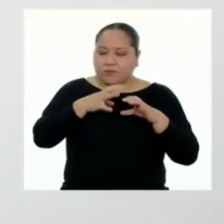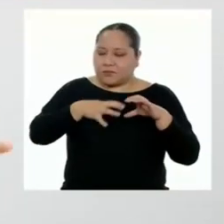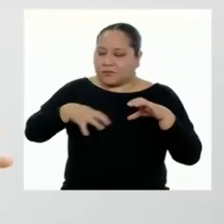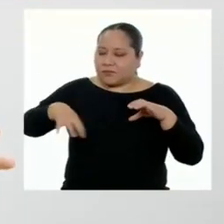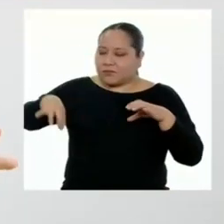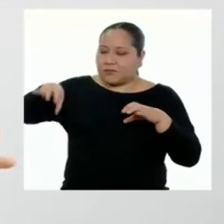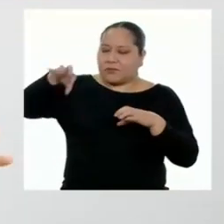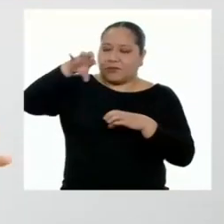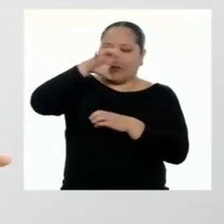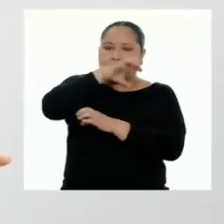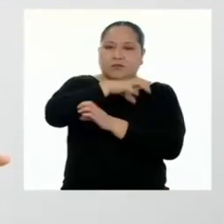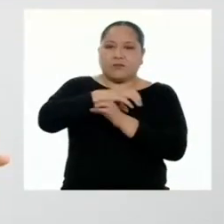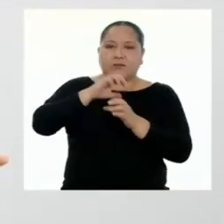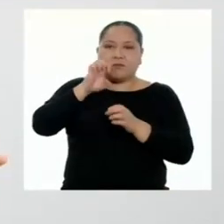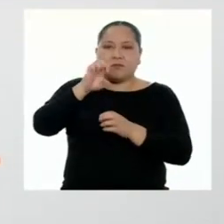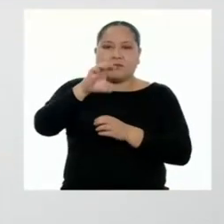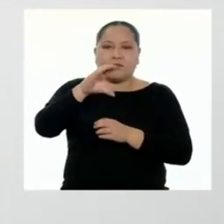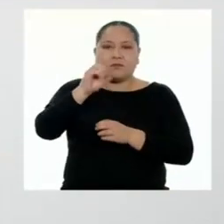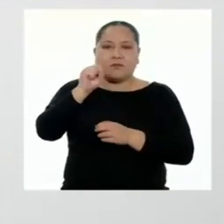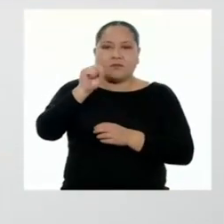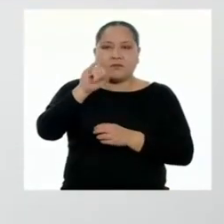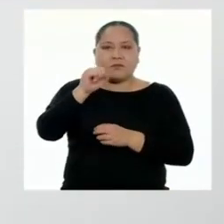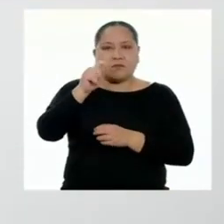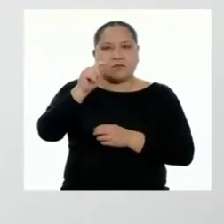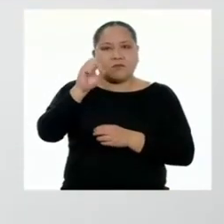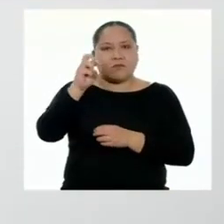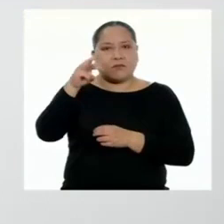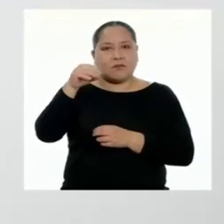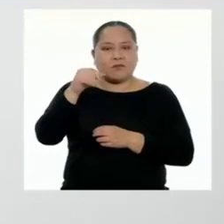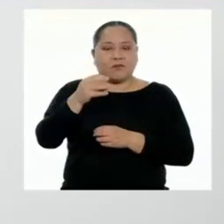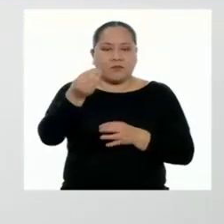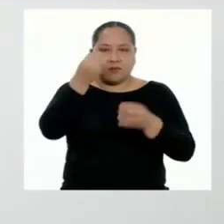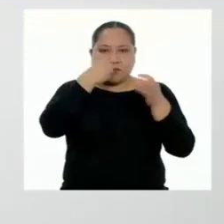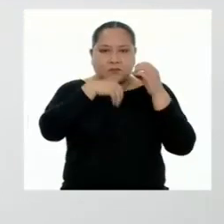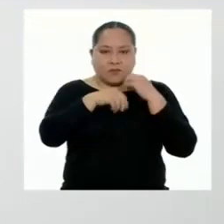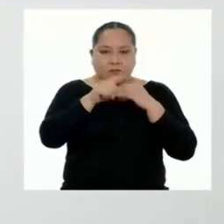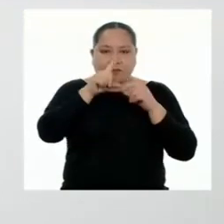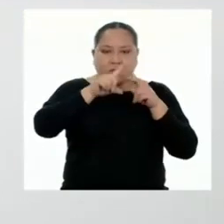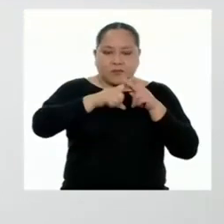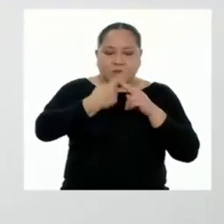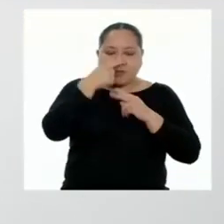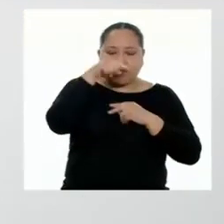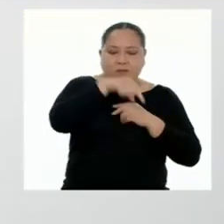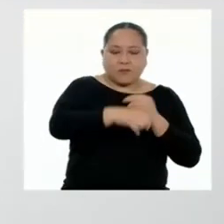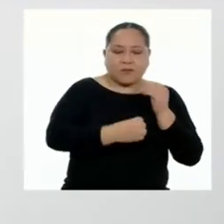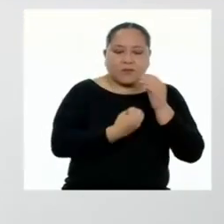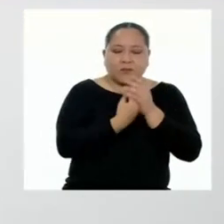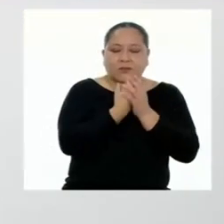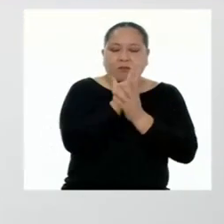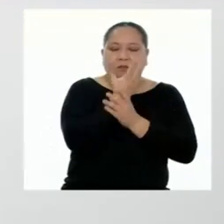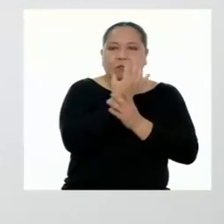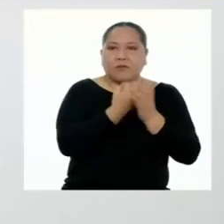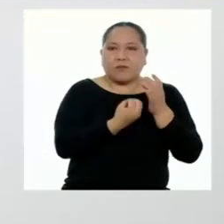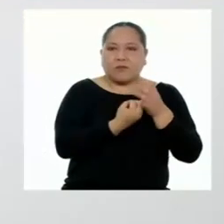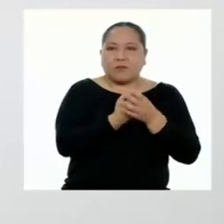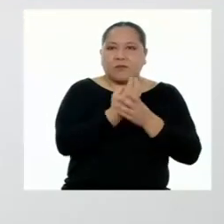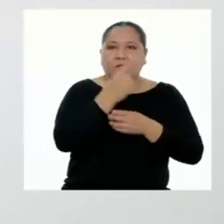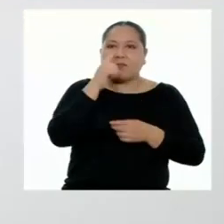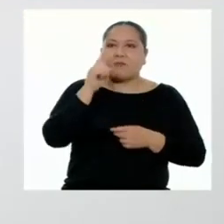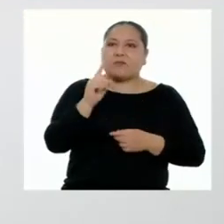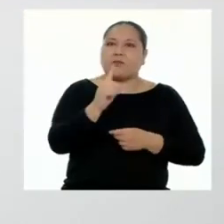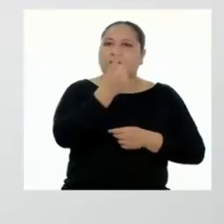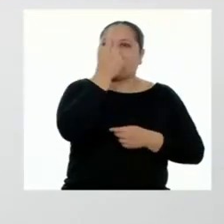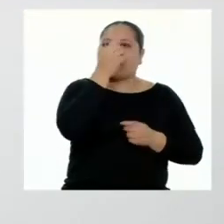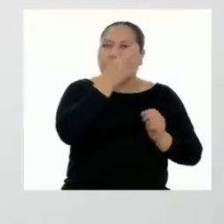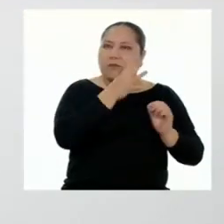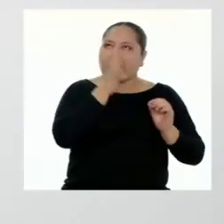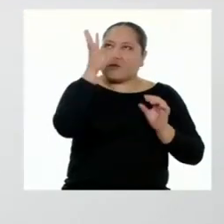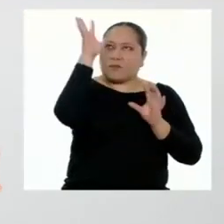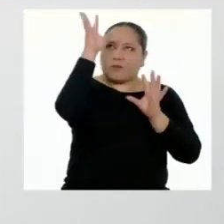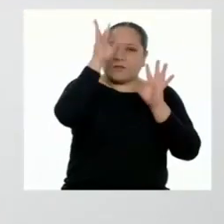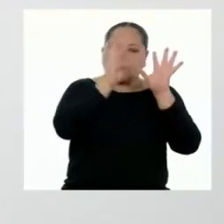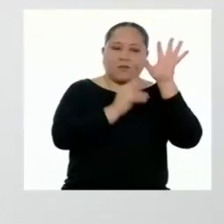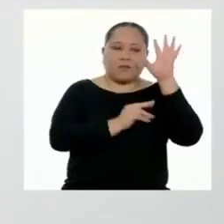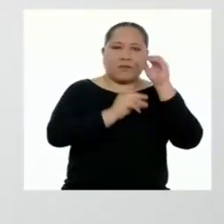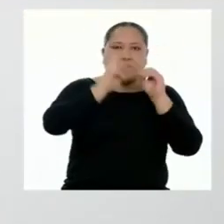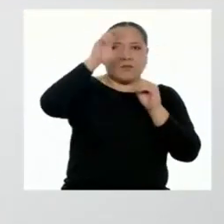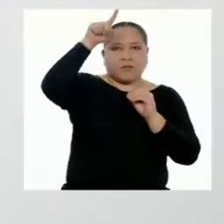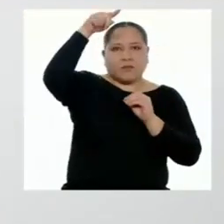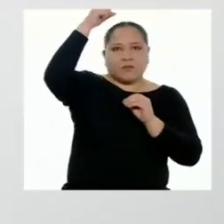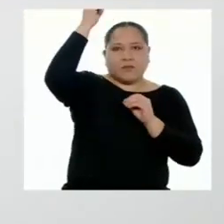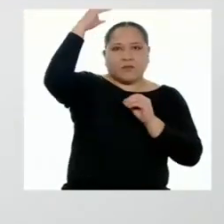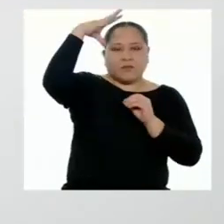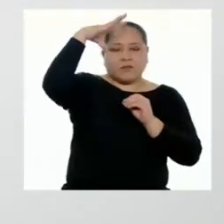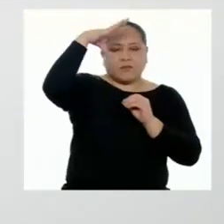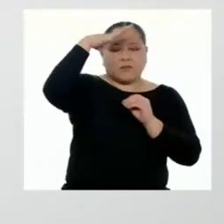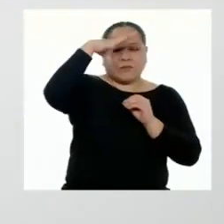alimenticias empiezan por las plantas? Esto se debe a que las plantas son los únicos organismos vivos que captan la energía del